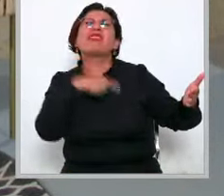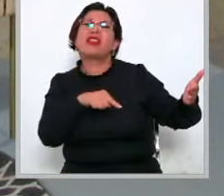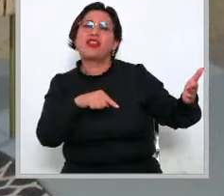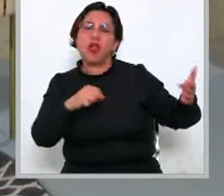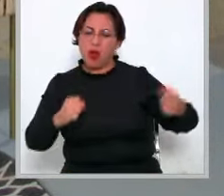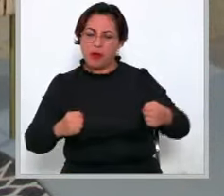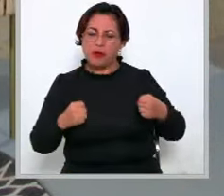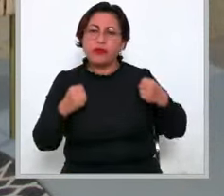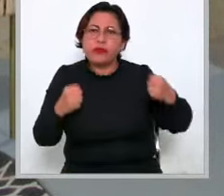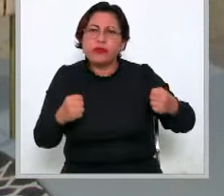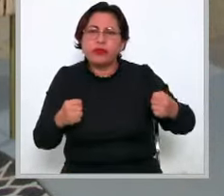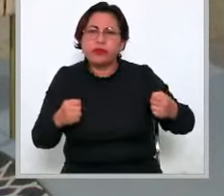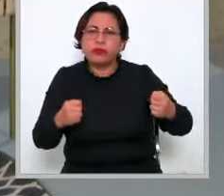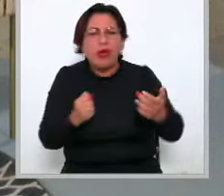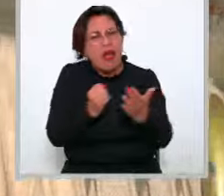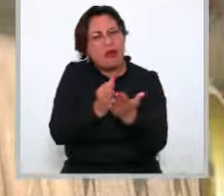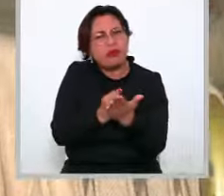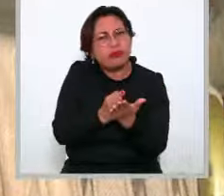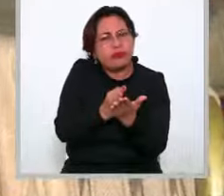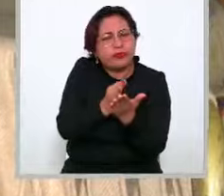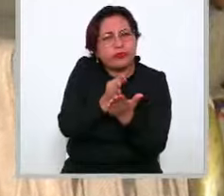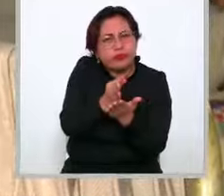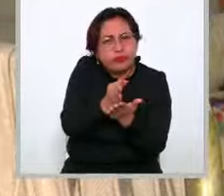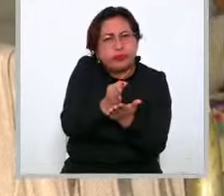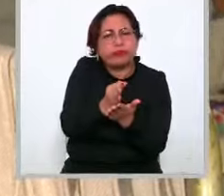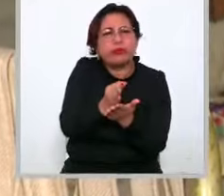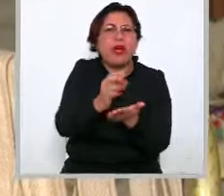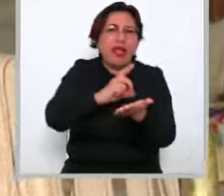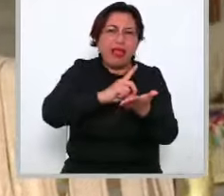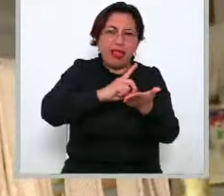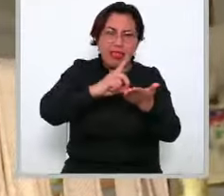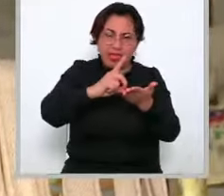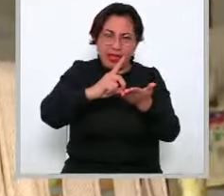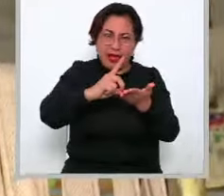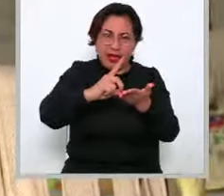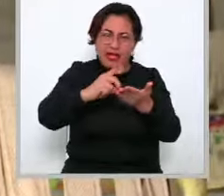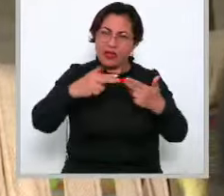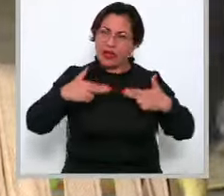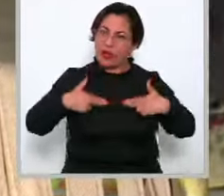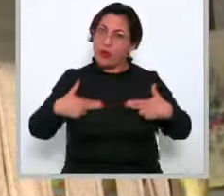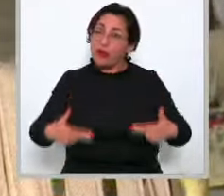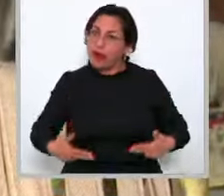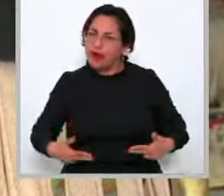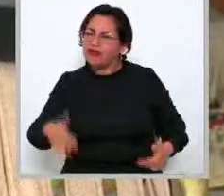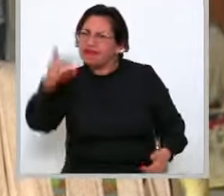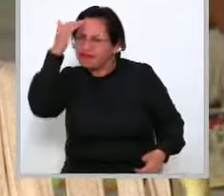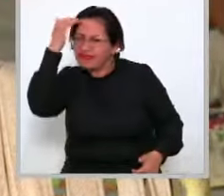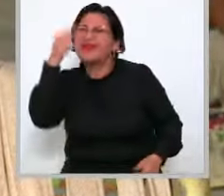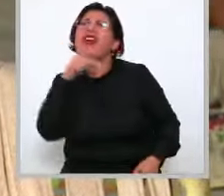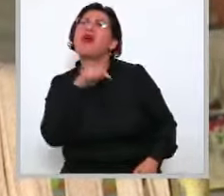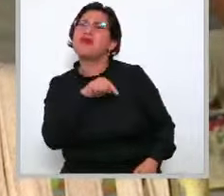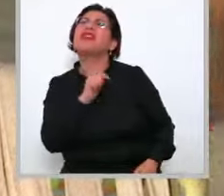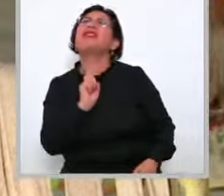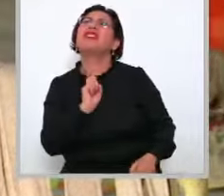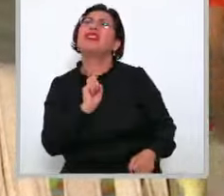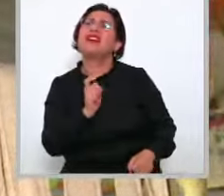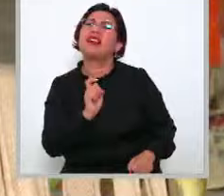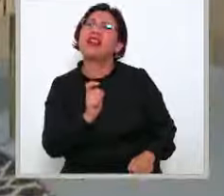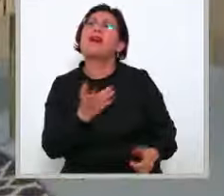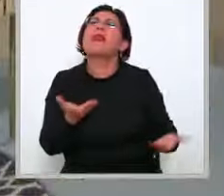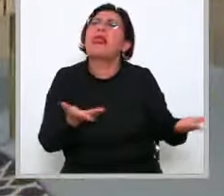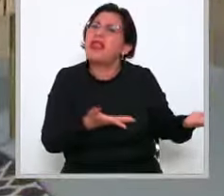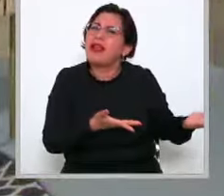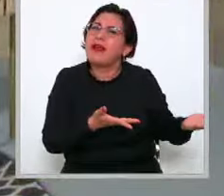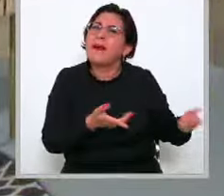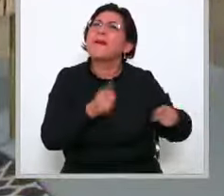derechos? Pues no en total, pero sí un poco. Eso